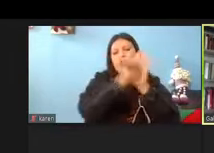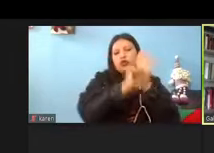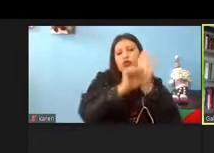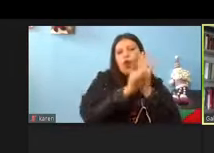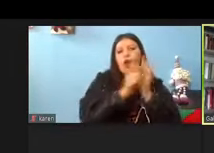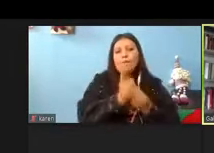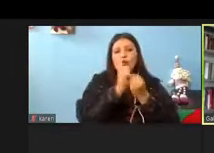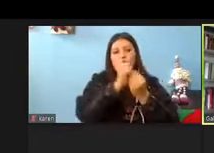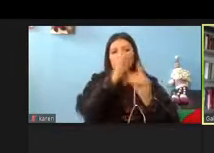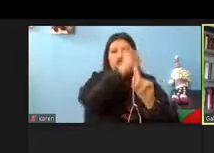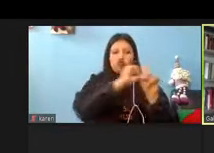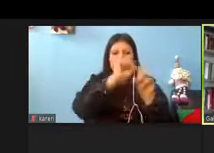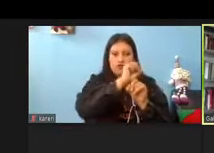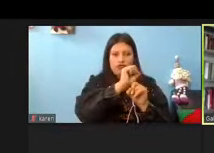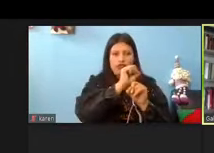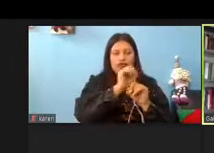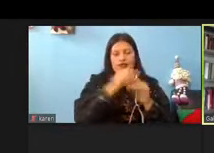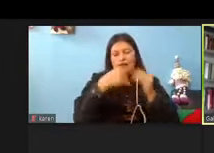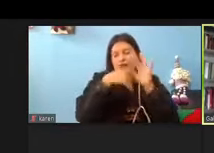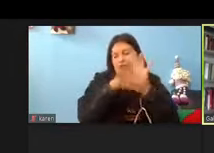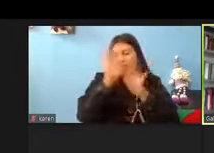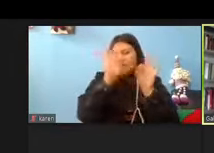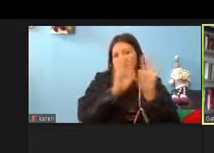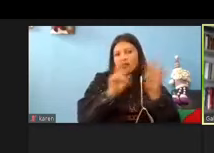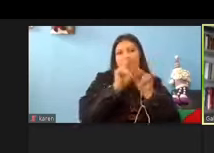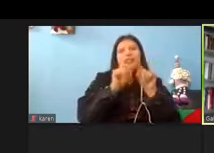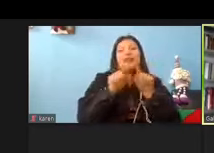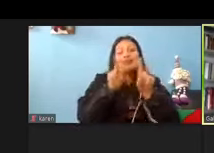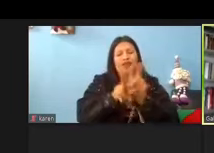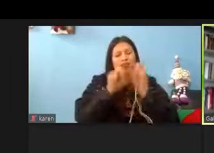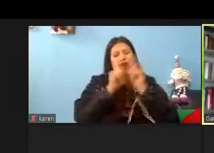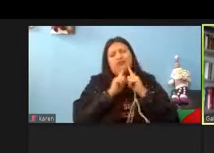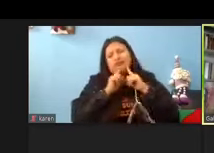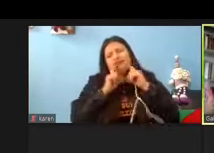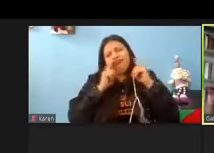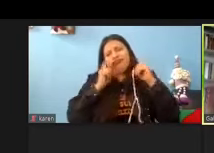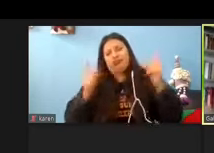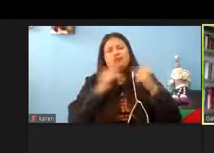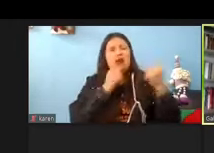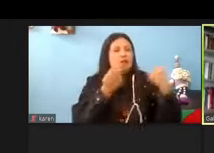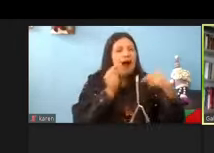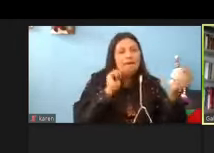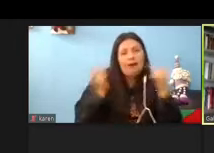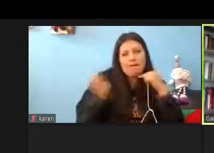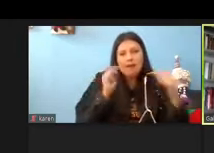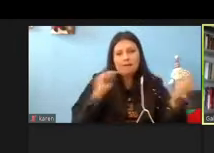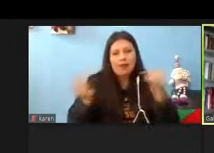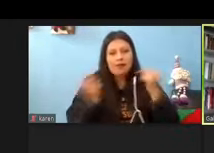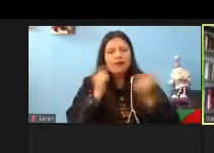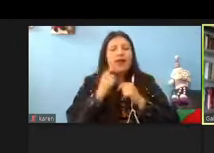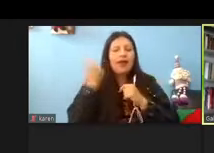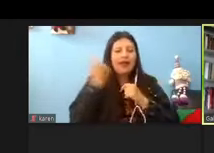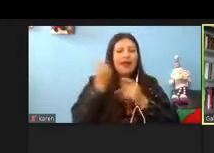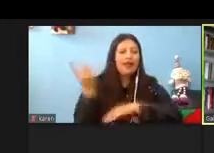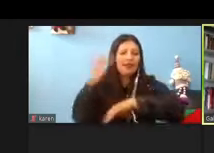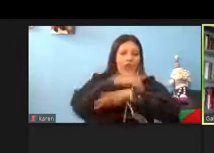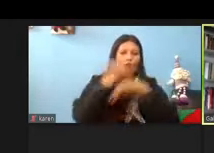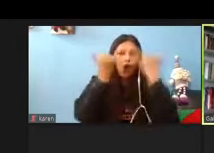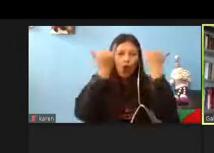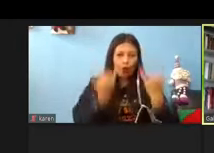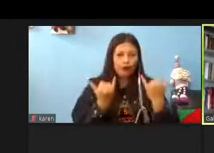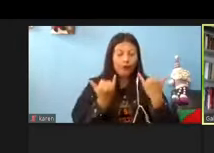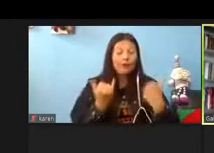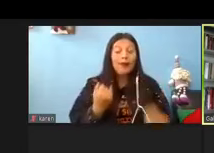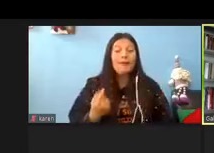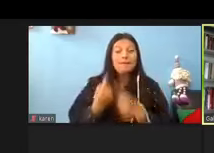político y social. Eso en particular fue tema de amplia discusión dentro de la conversación general del día de hoy. Pero